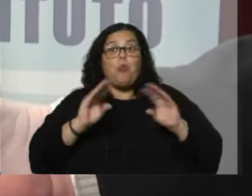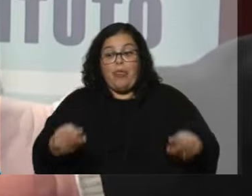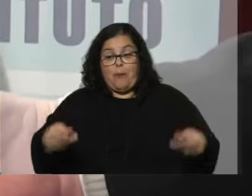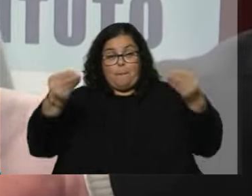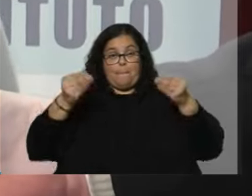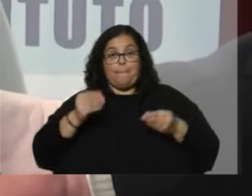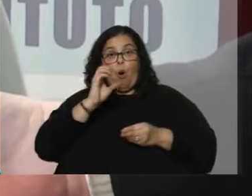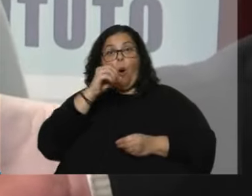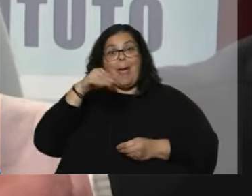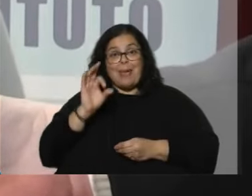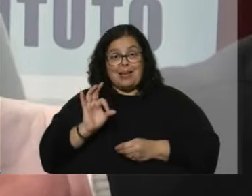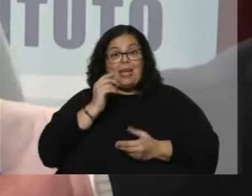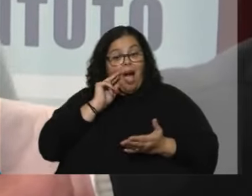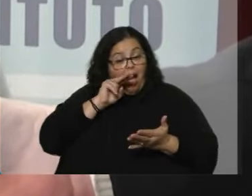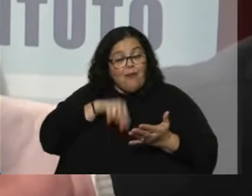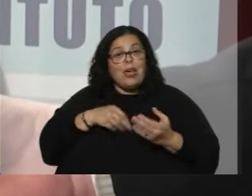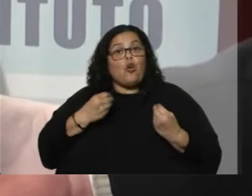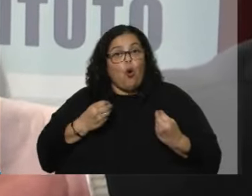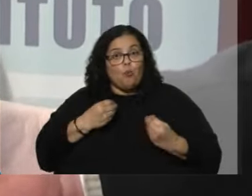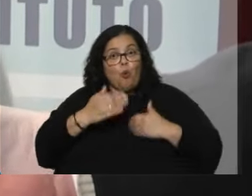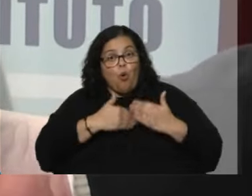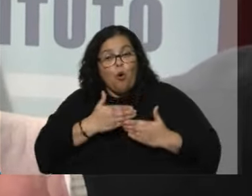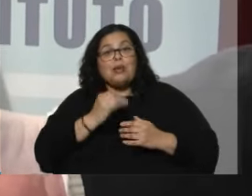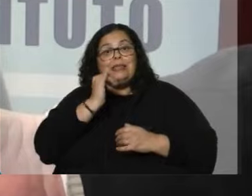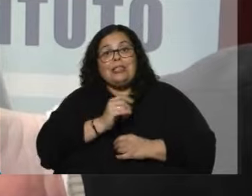brevedad para poder ir por este camino de